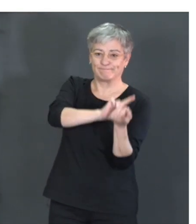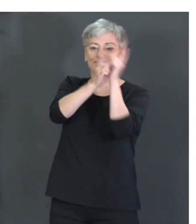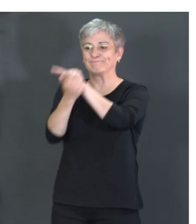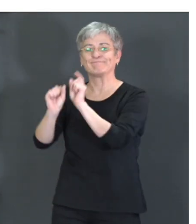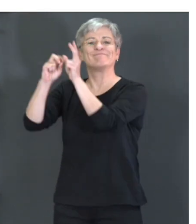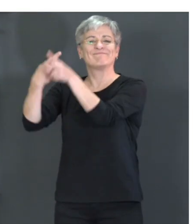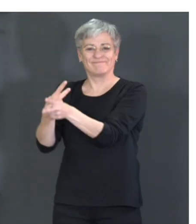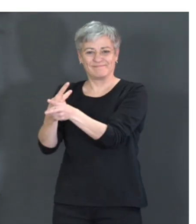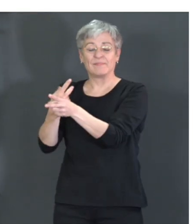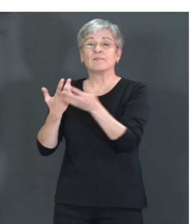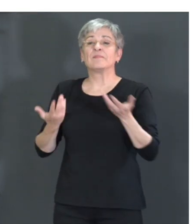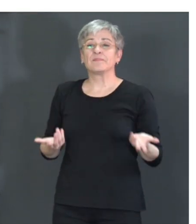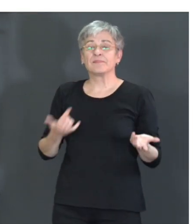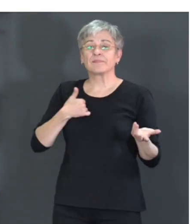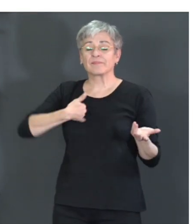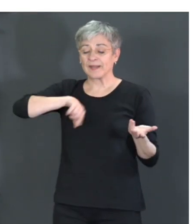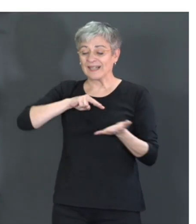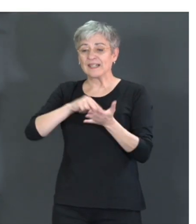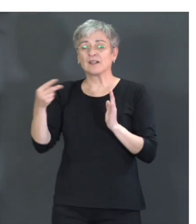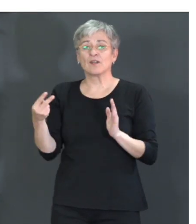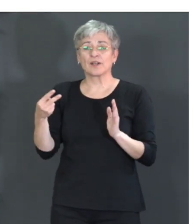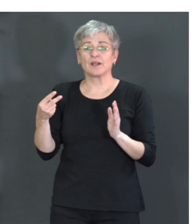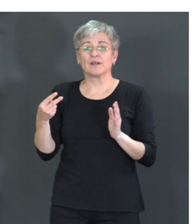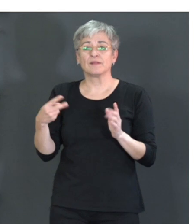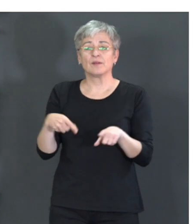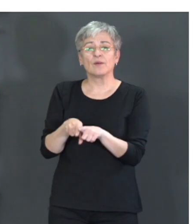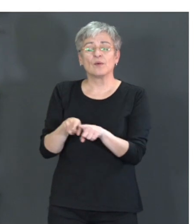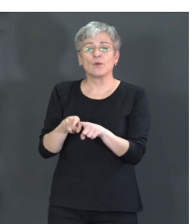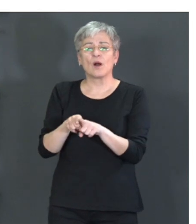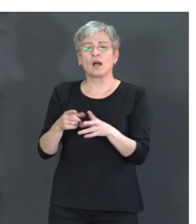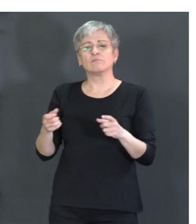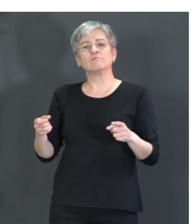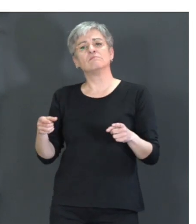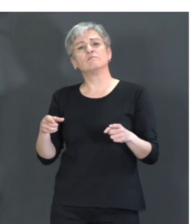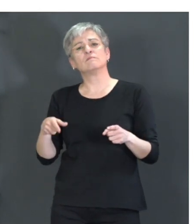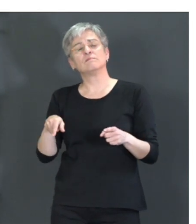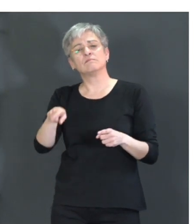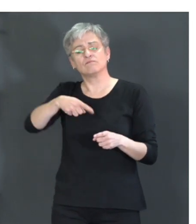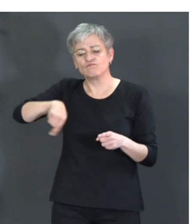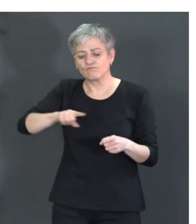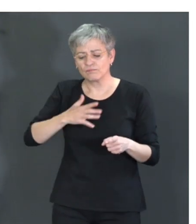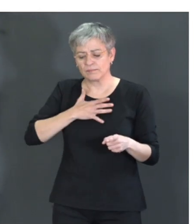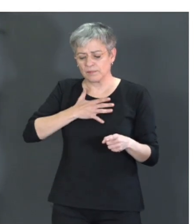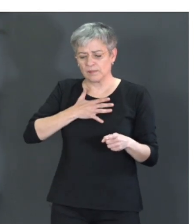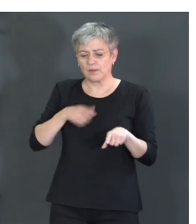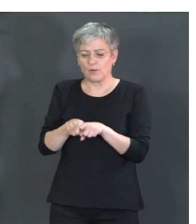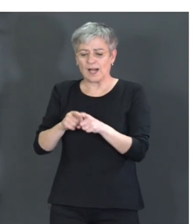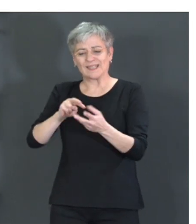manera, la tecnología lo que ha hecho es abrir un campo, ¿no?, o abrir nuestro campo de